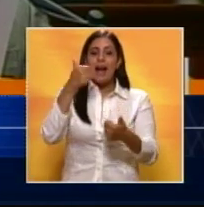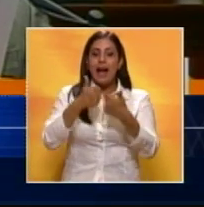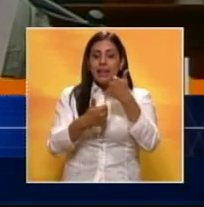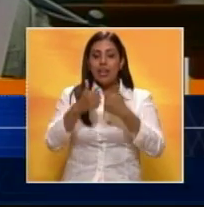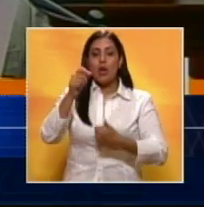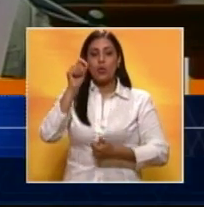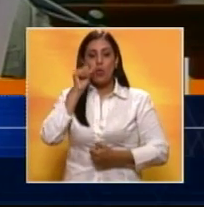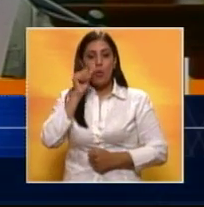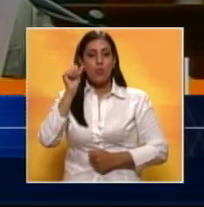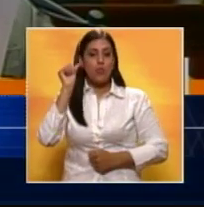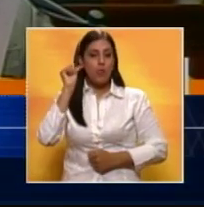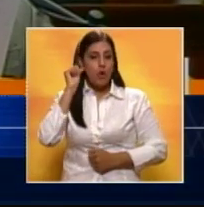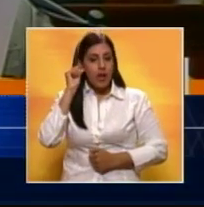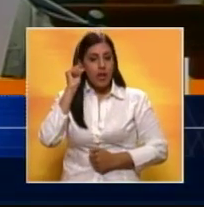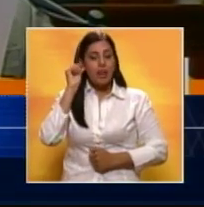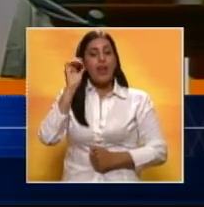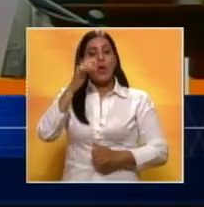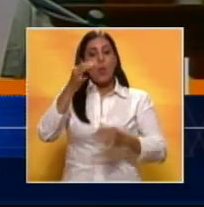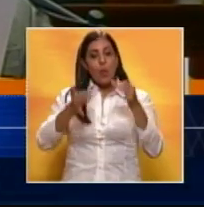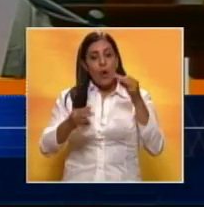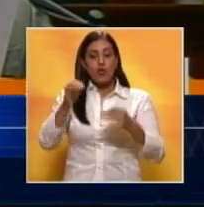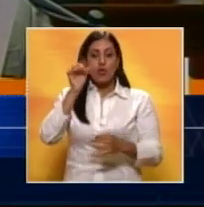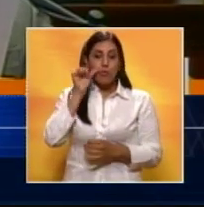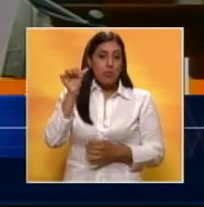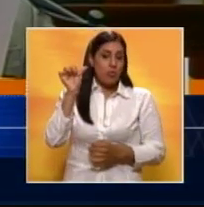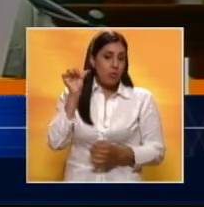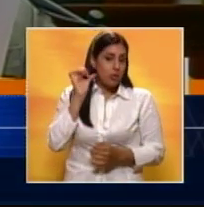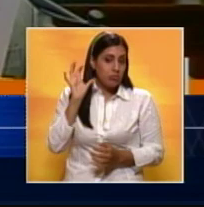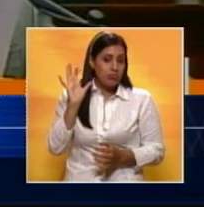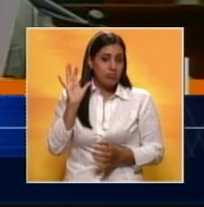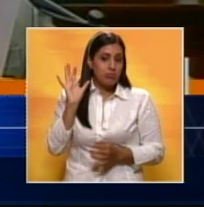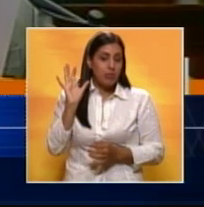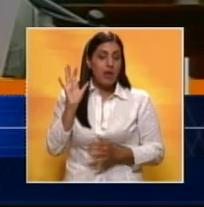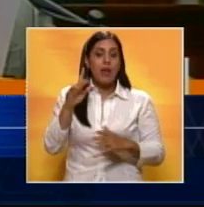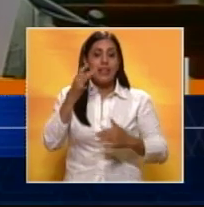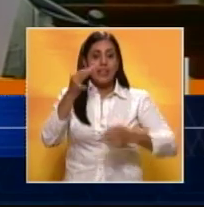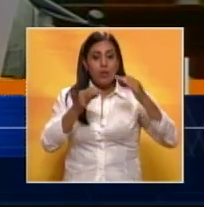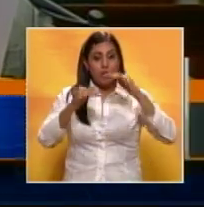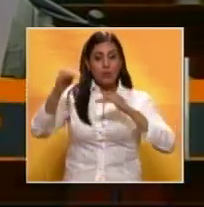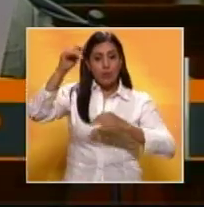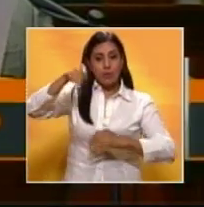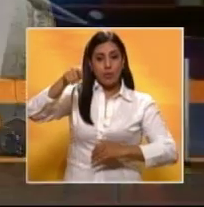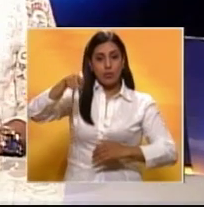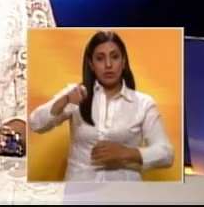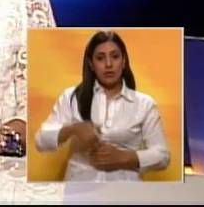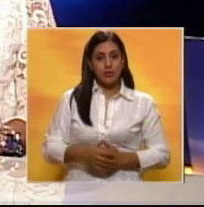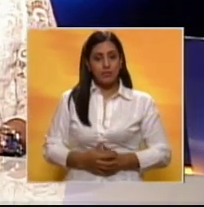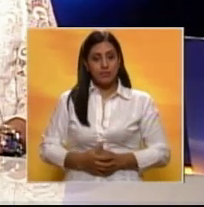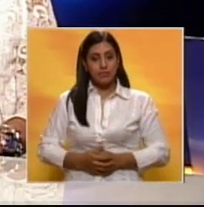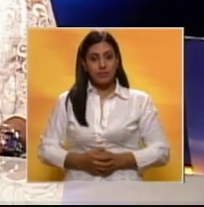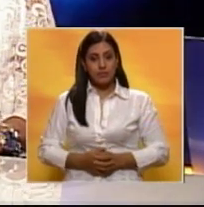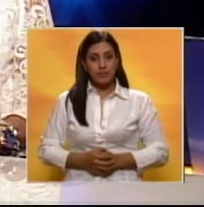candidatos o candidatas a magistrados o magistradas al Tribunal Supremo de Justicia.